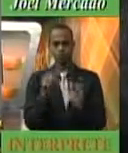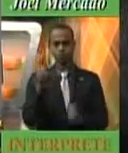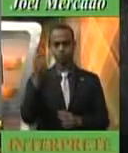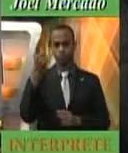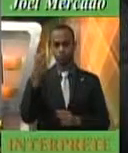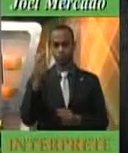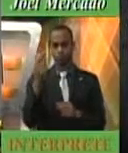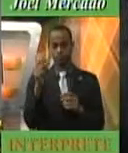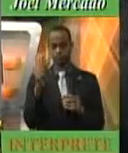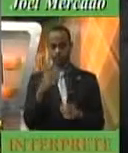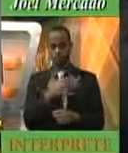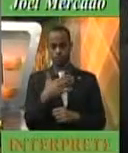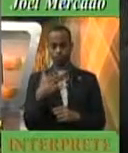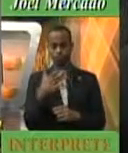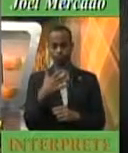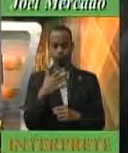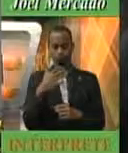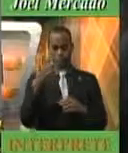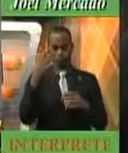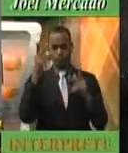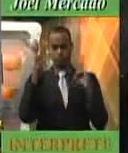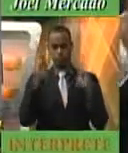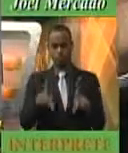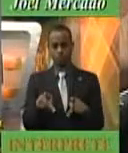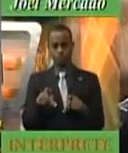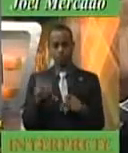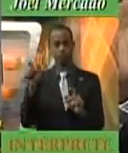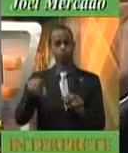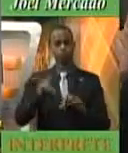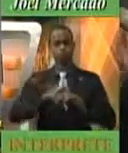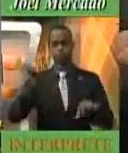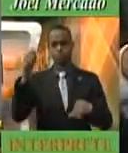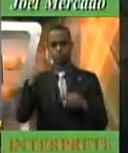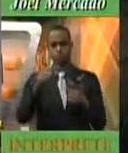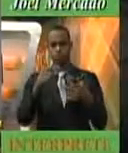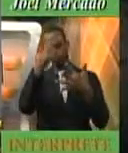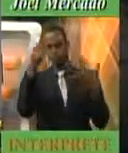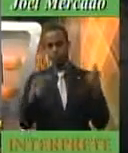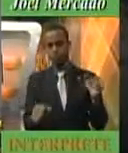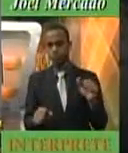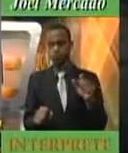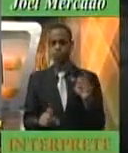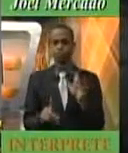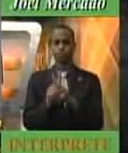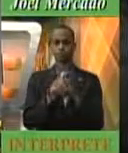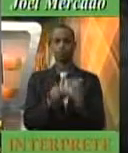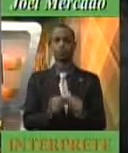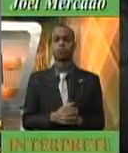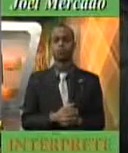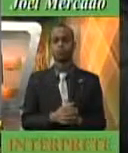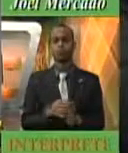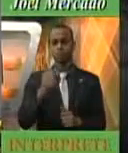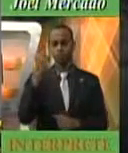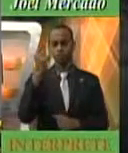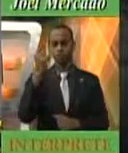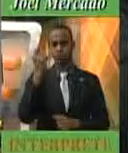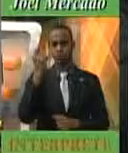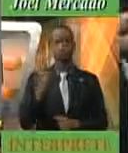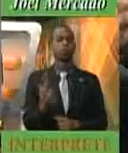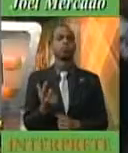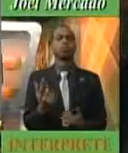humano debe estar lista para defender la vida en cualquier escenario y el entorno también. O sea, tú no